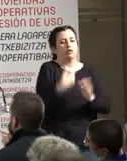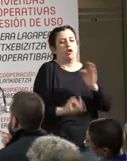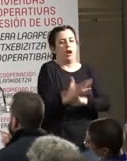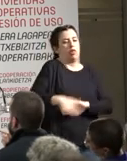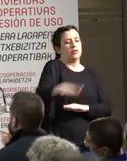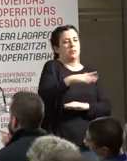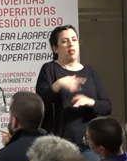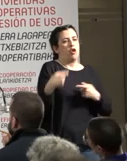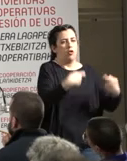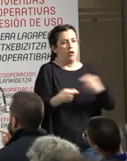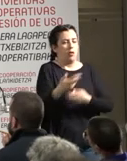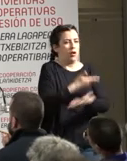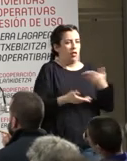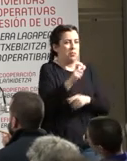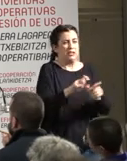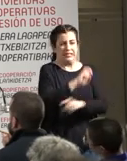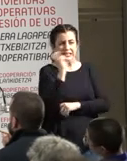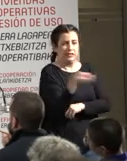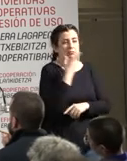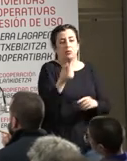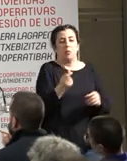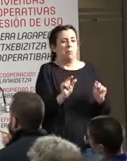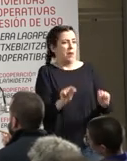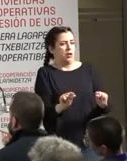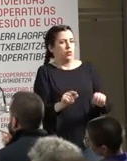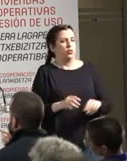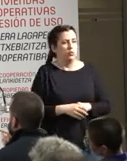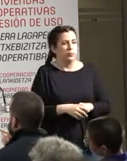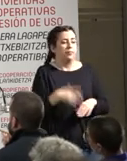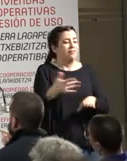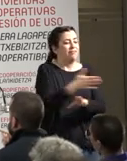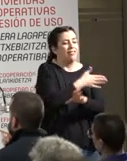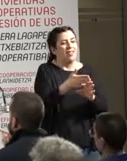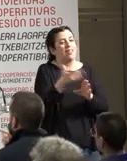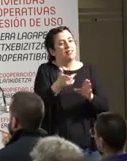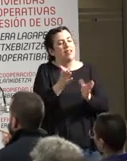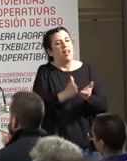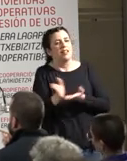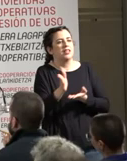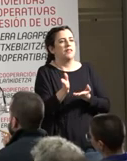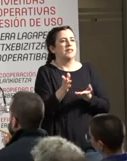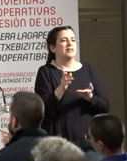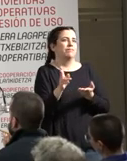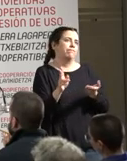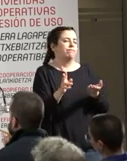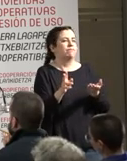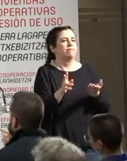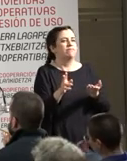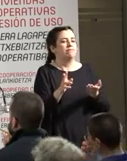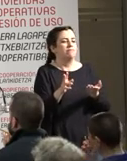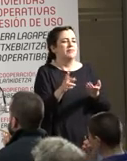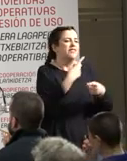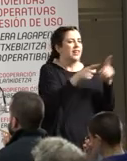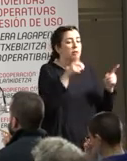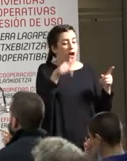gran diferencia con las cooperativas que conocíamos hasta ahora, vamos a decir de promoción inmobiliaria, es que la cooperativa es permanente.